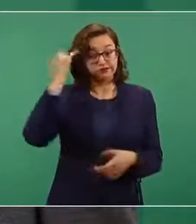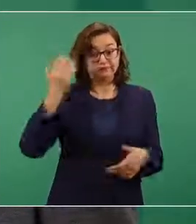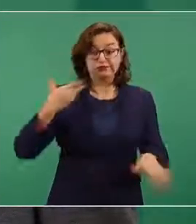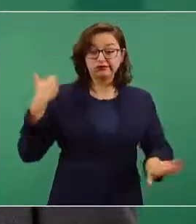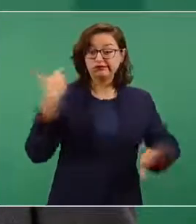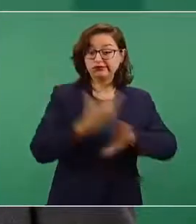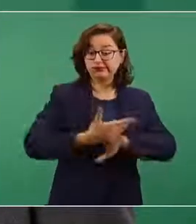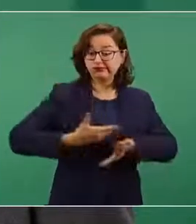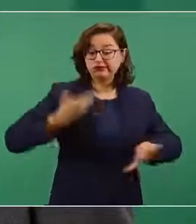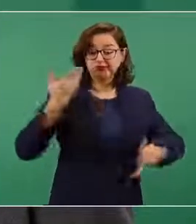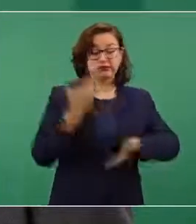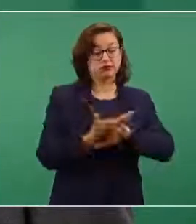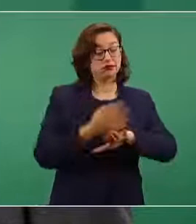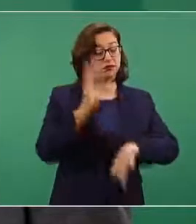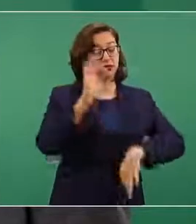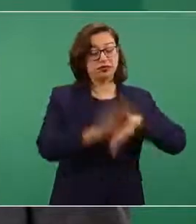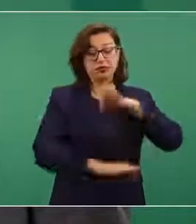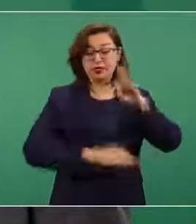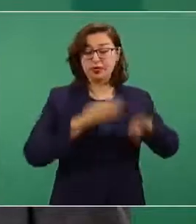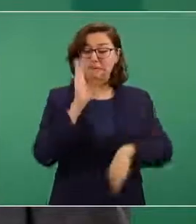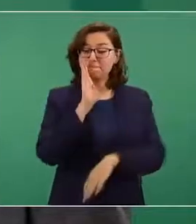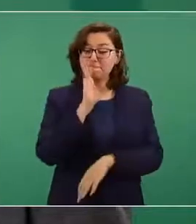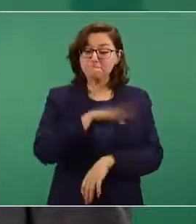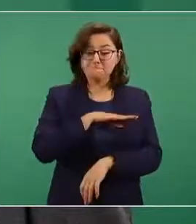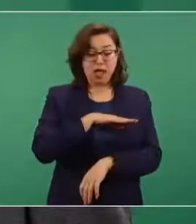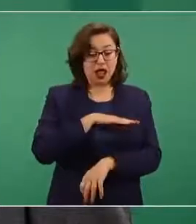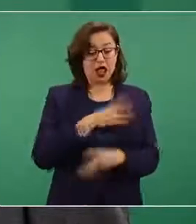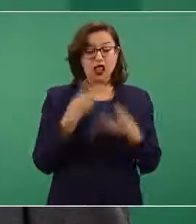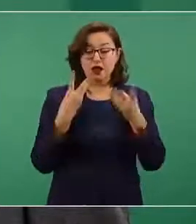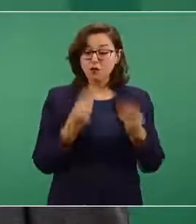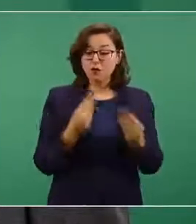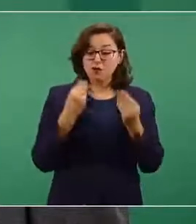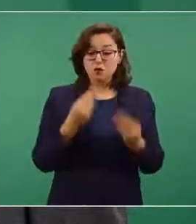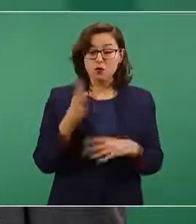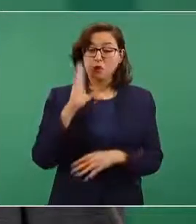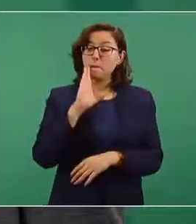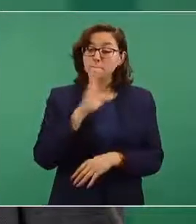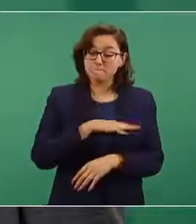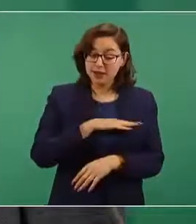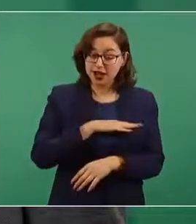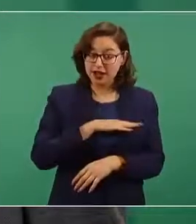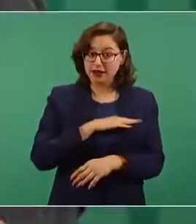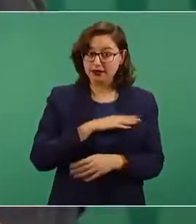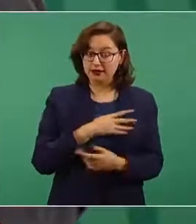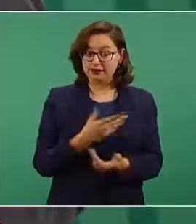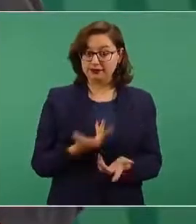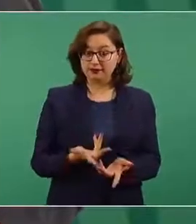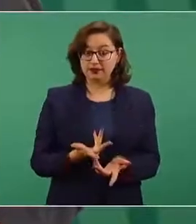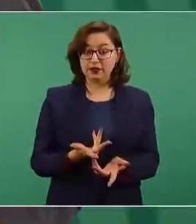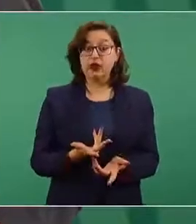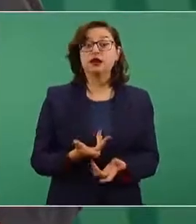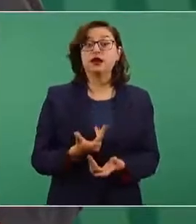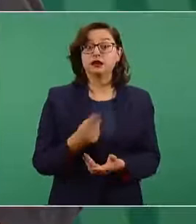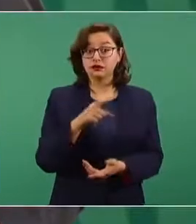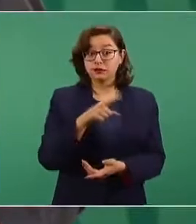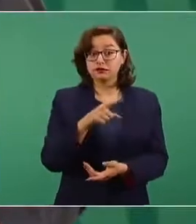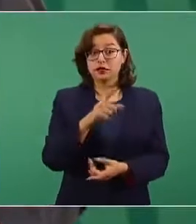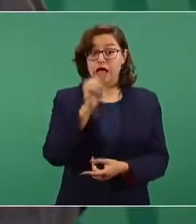Hay muchas manifestaciones todavía, desgraciadamente, de